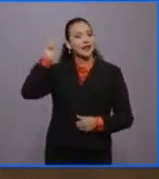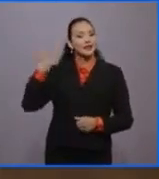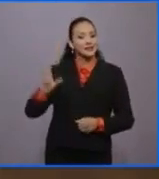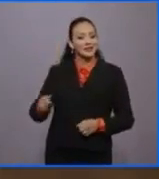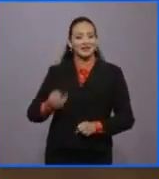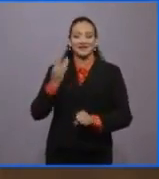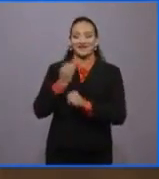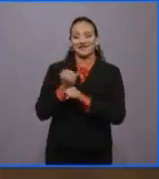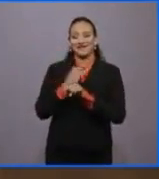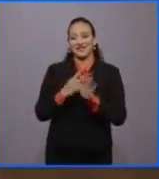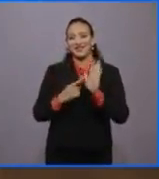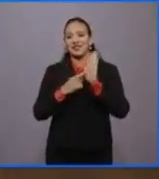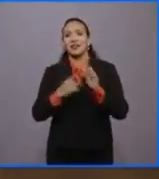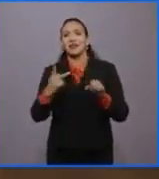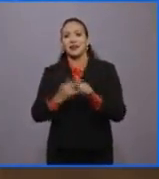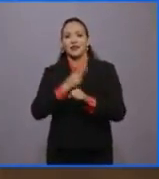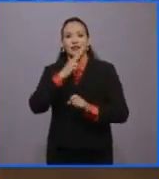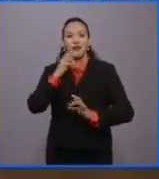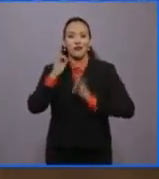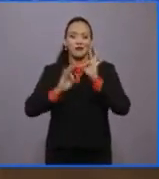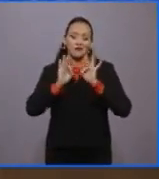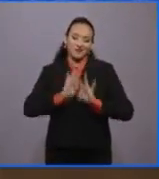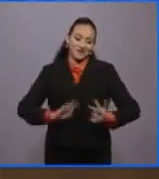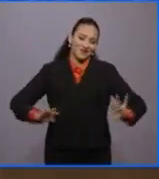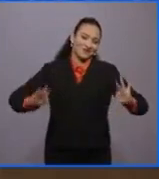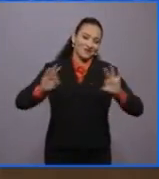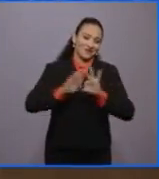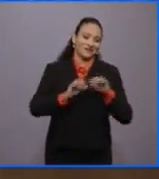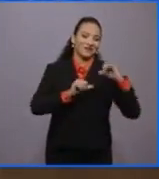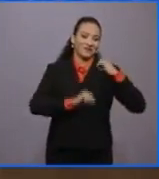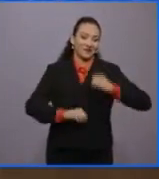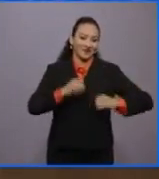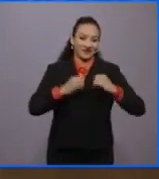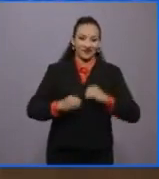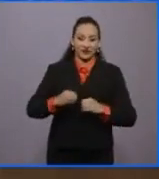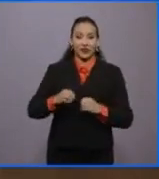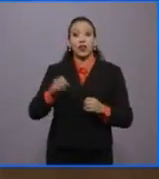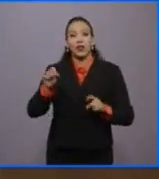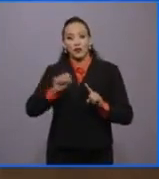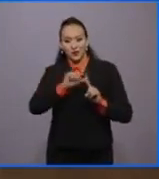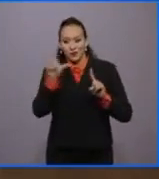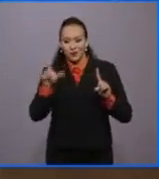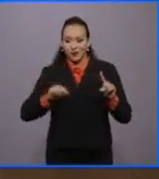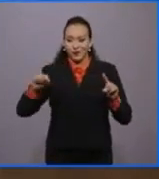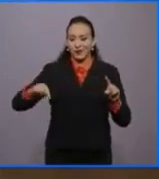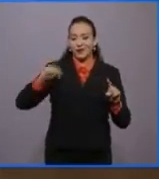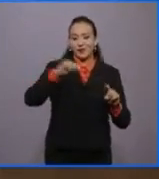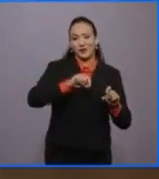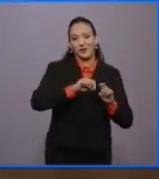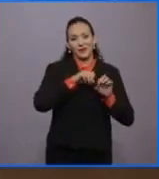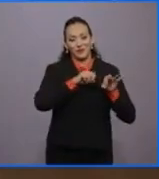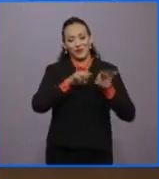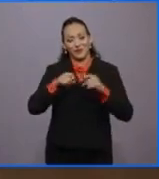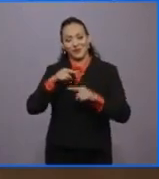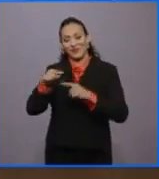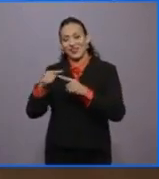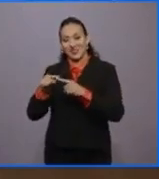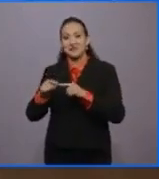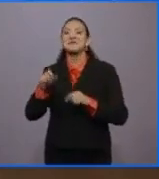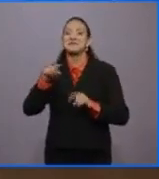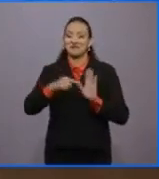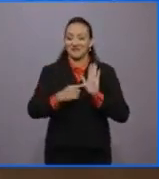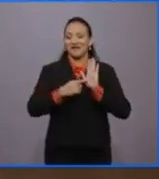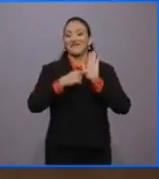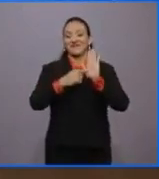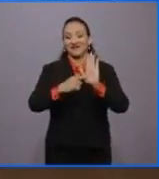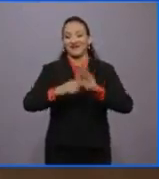Sánchez Cabrera y tendré el gusto de presentarle la información más reciente del Poder Judicial de la Federación, así como de las noticias más